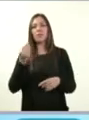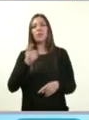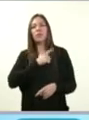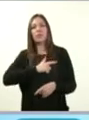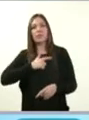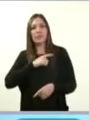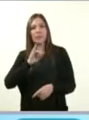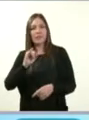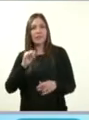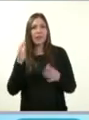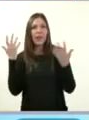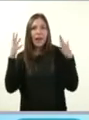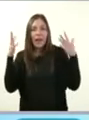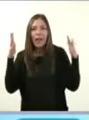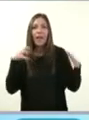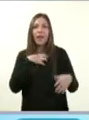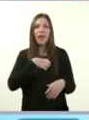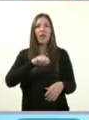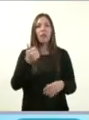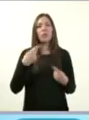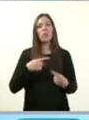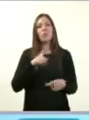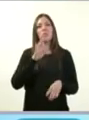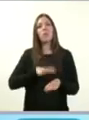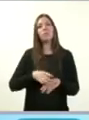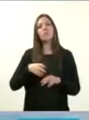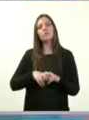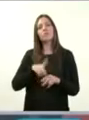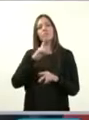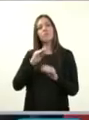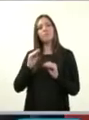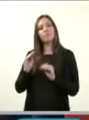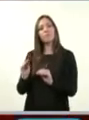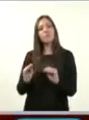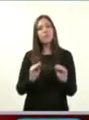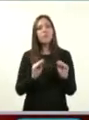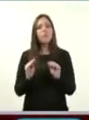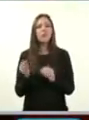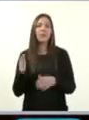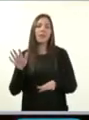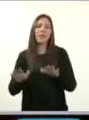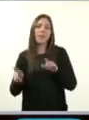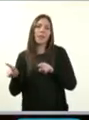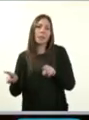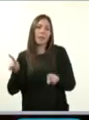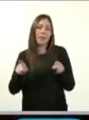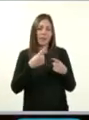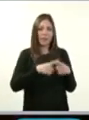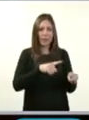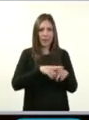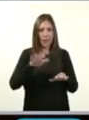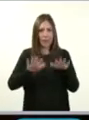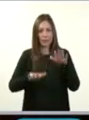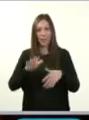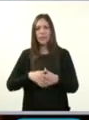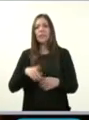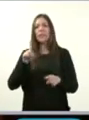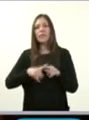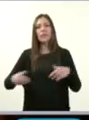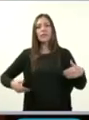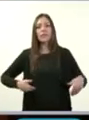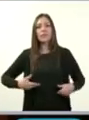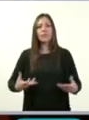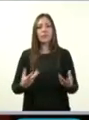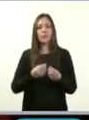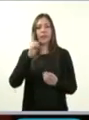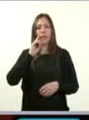veces tenemos un público que es muy cautivo y está ¿Quiénes muy están atento. en escena aparte de ti? Estamos, alternan en el